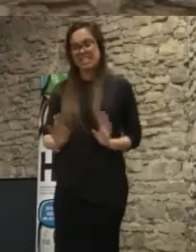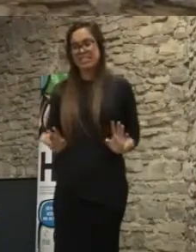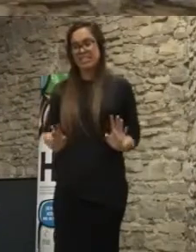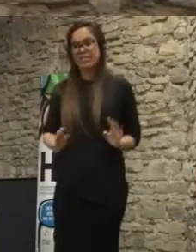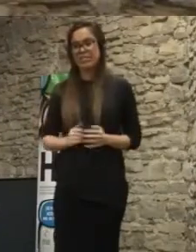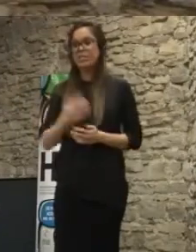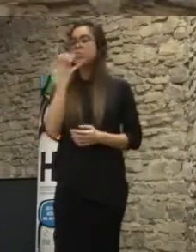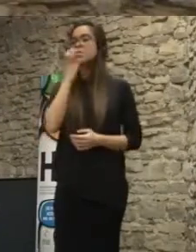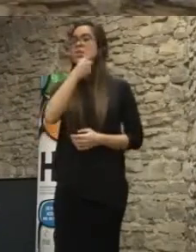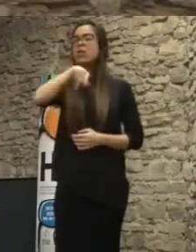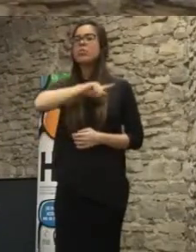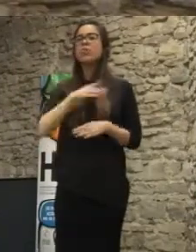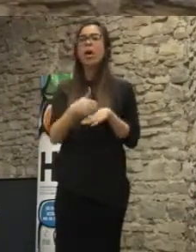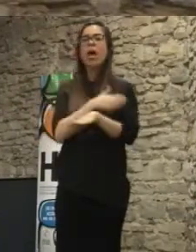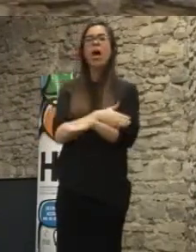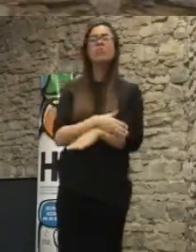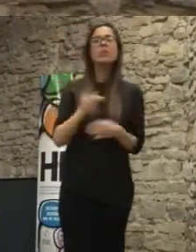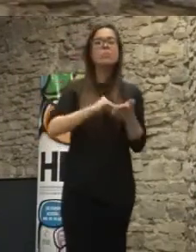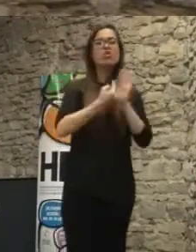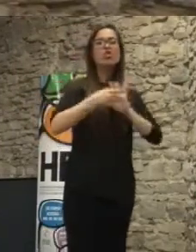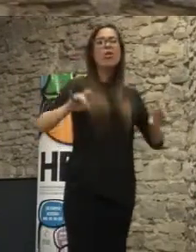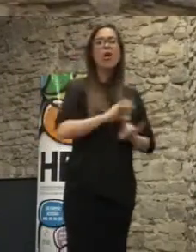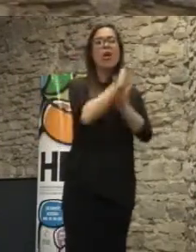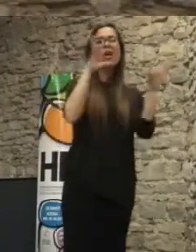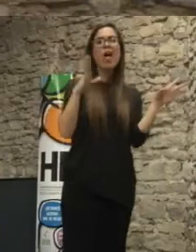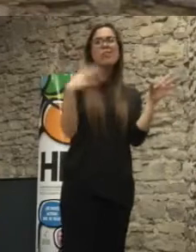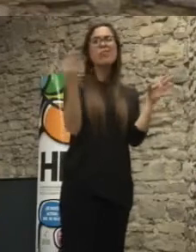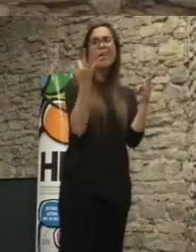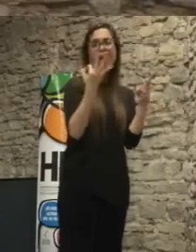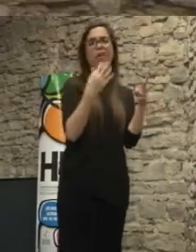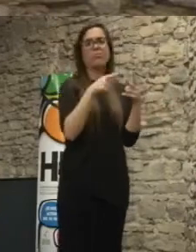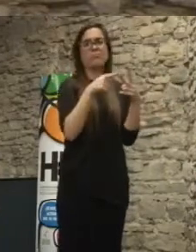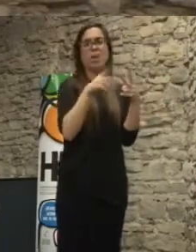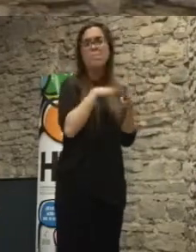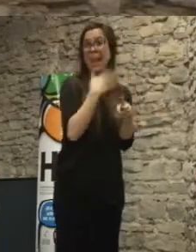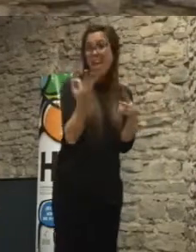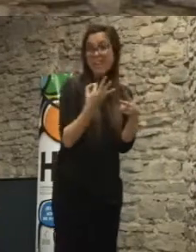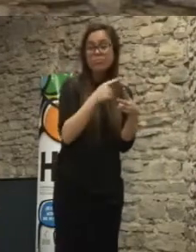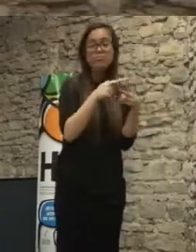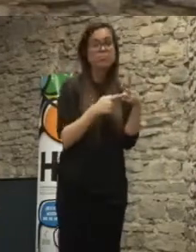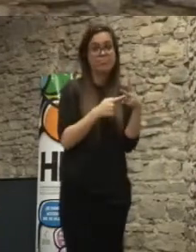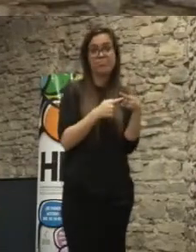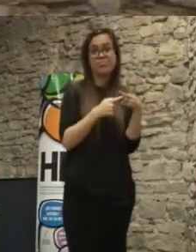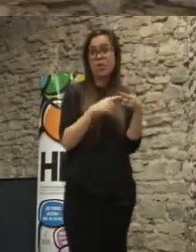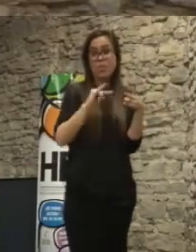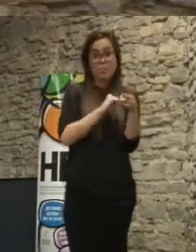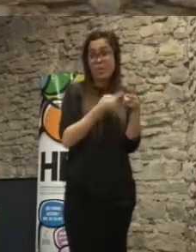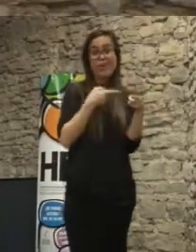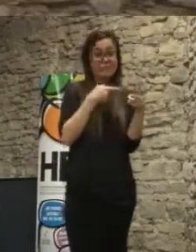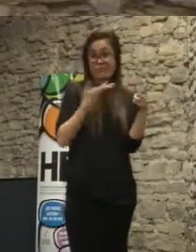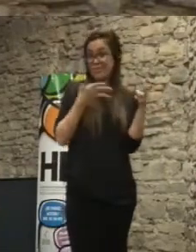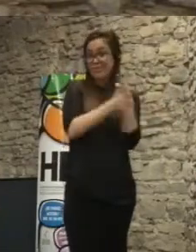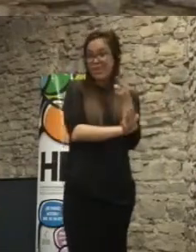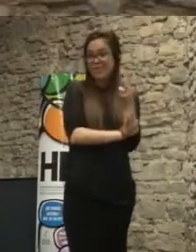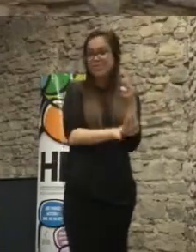Si tenemos claro el proyecto, el qué y el para qué, esto nos dará mucha luz para saber no